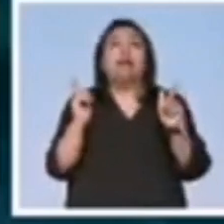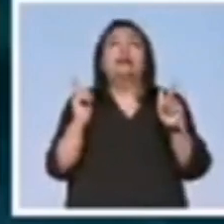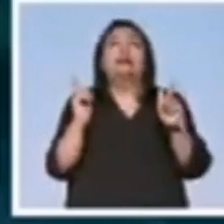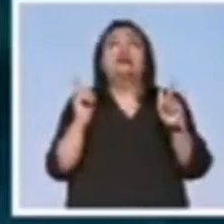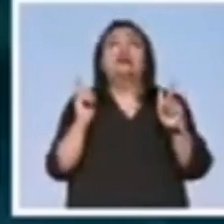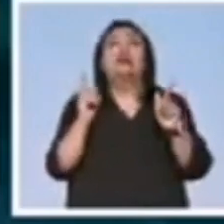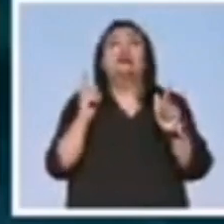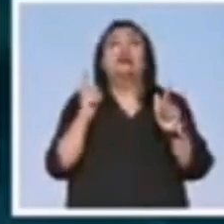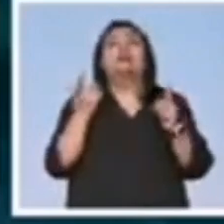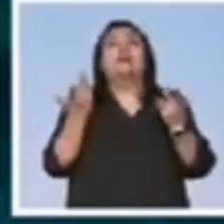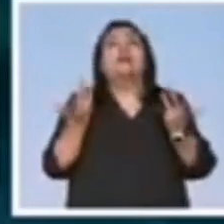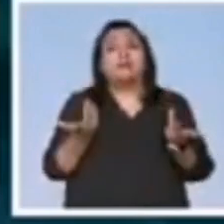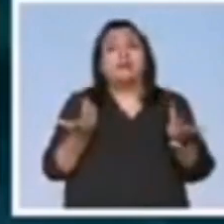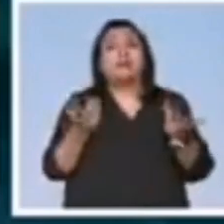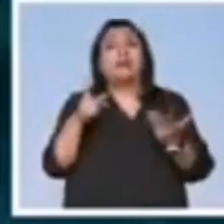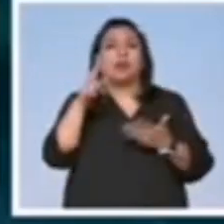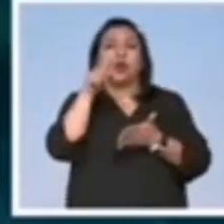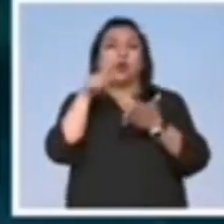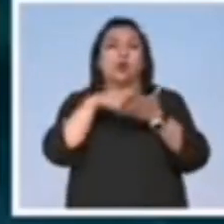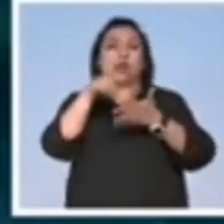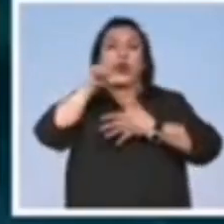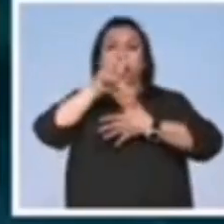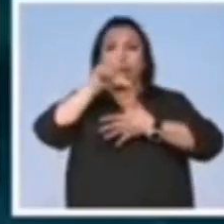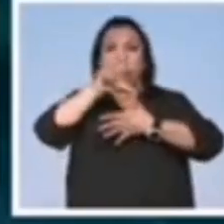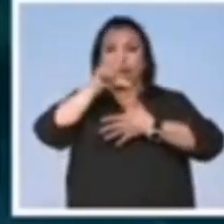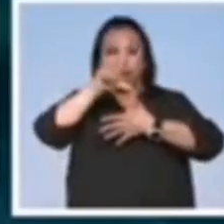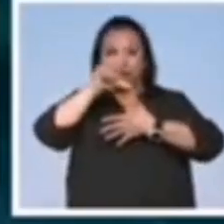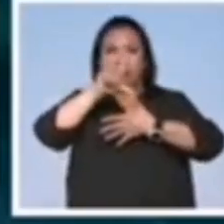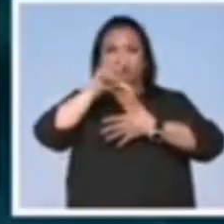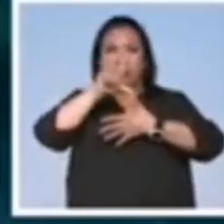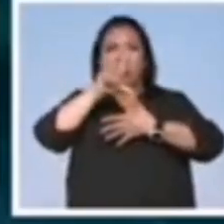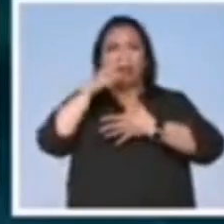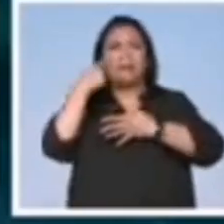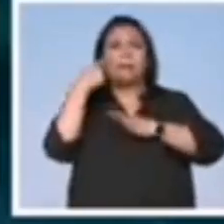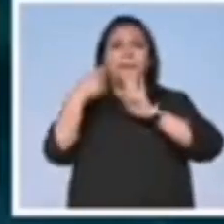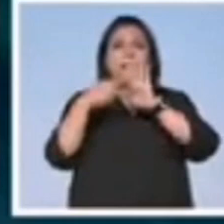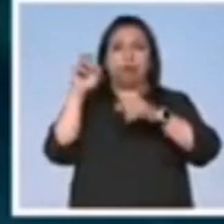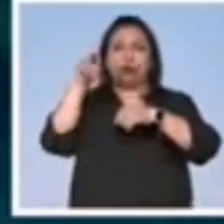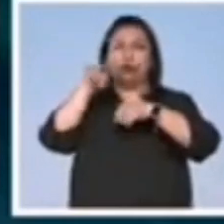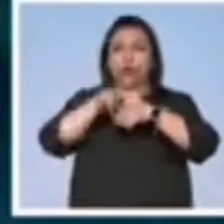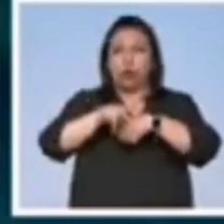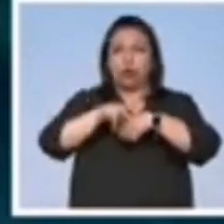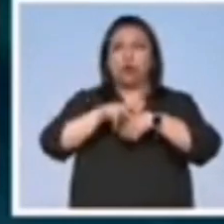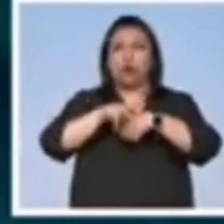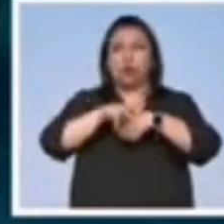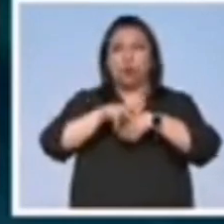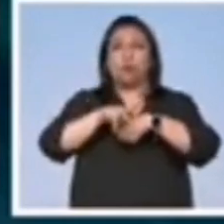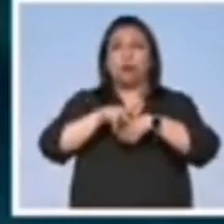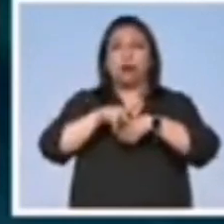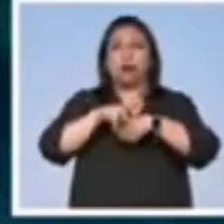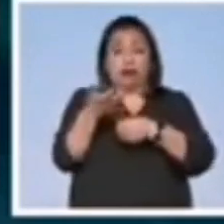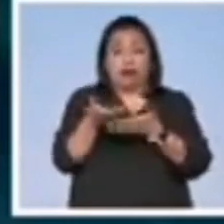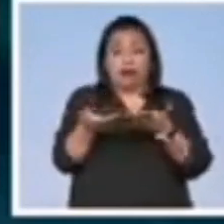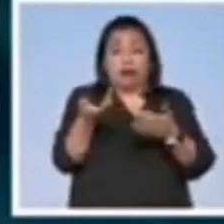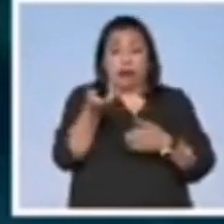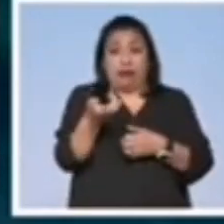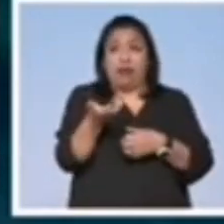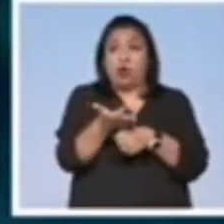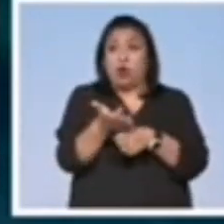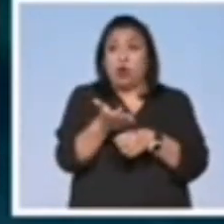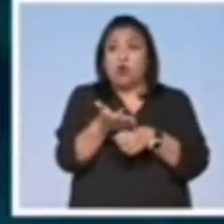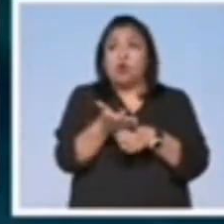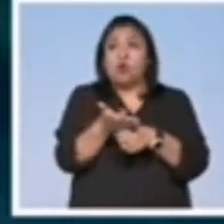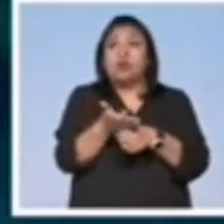entonces en América Latina, ante Europa, y en este momento, ya